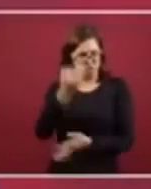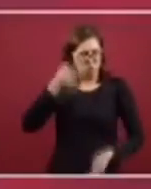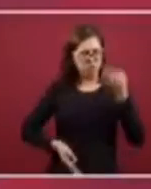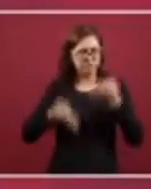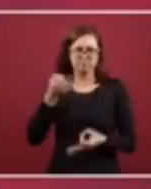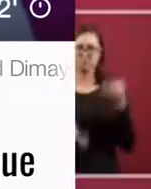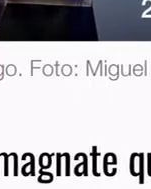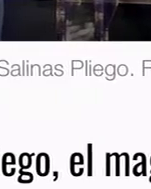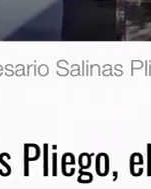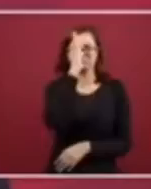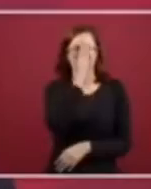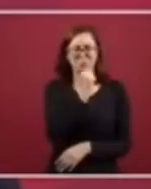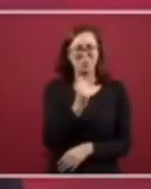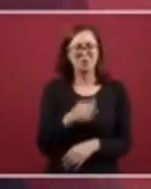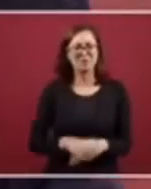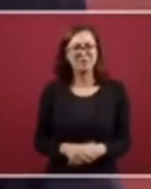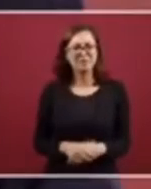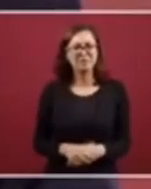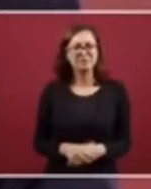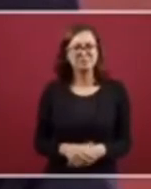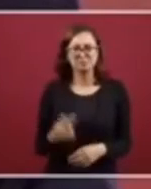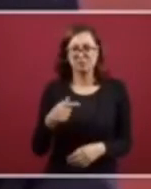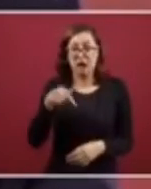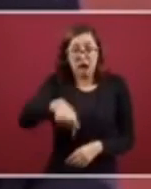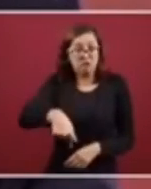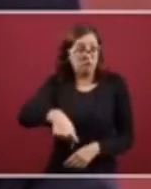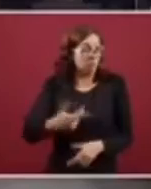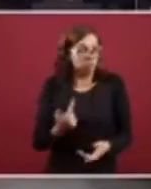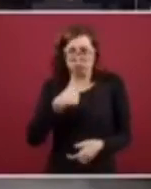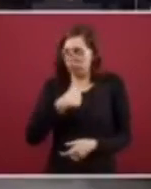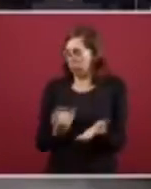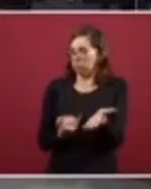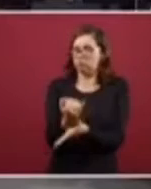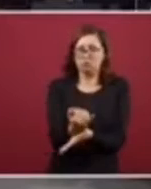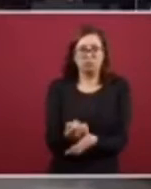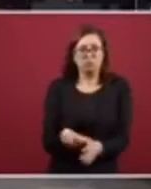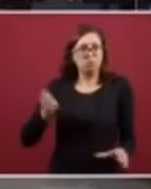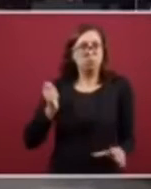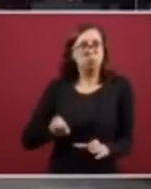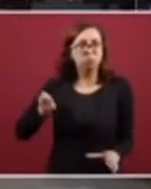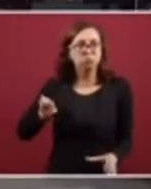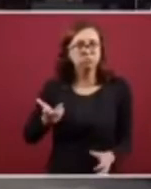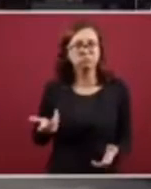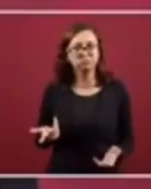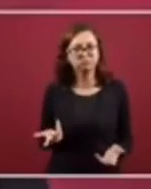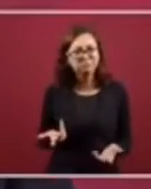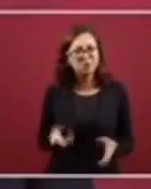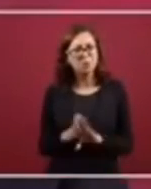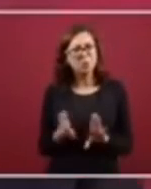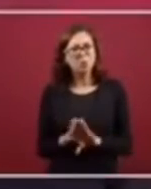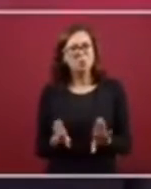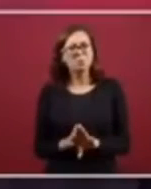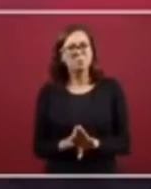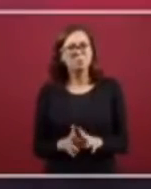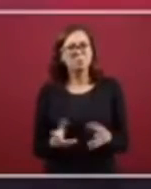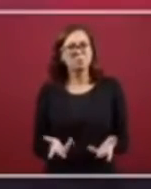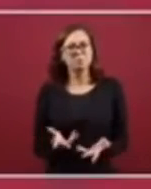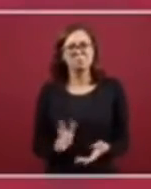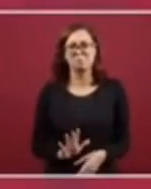menos hacerlo aquí, porque tomaría yo